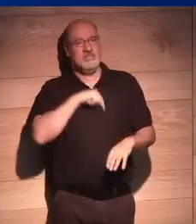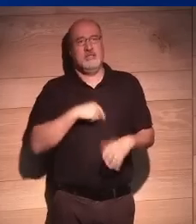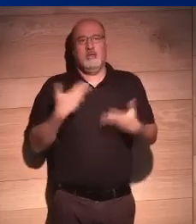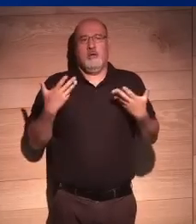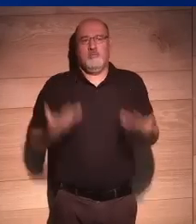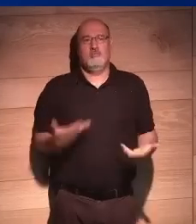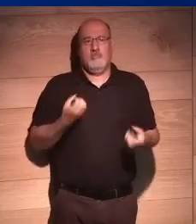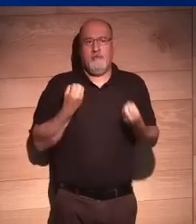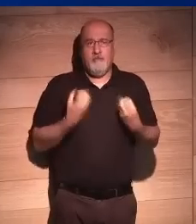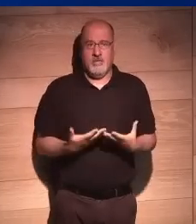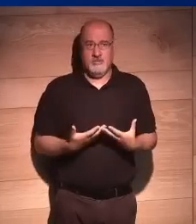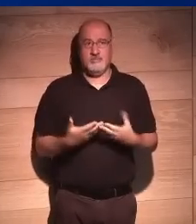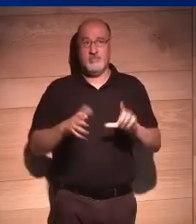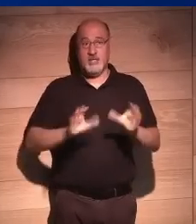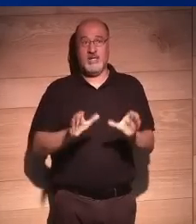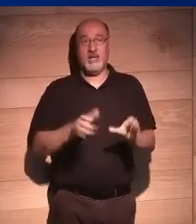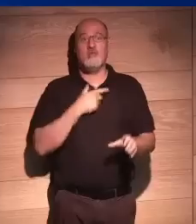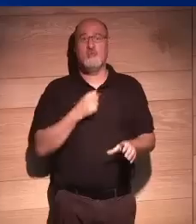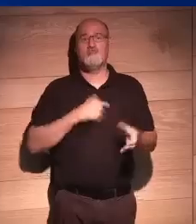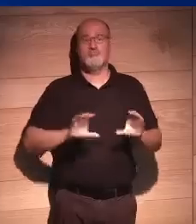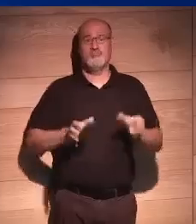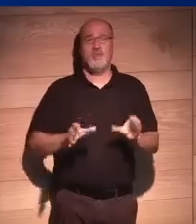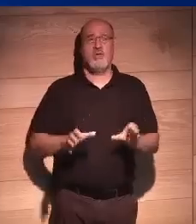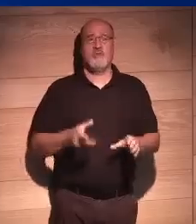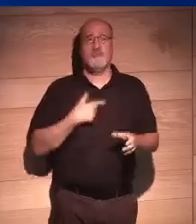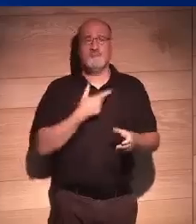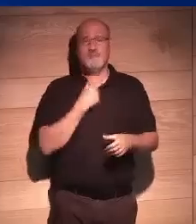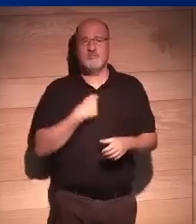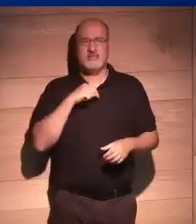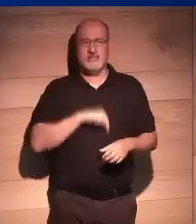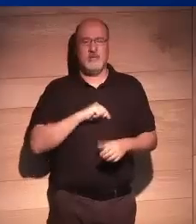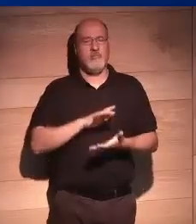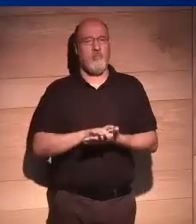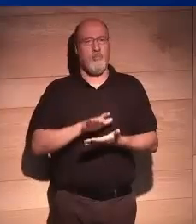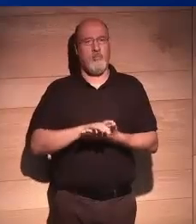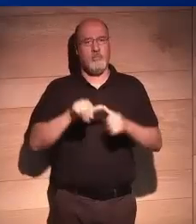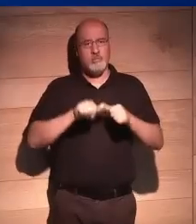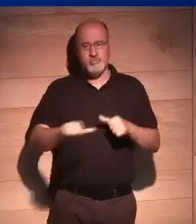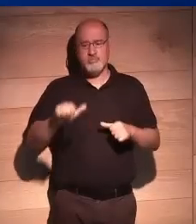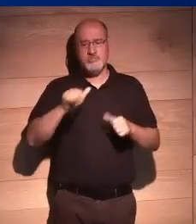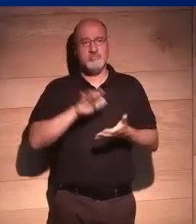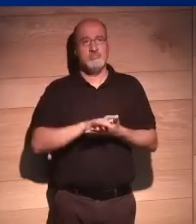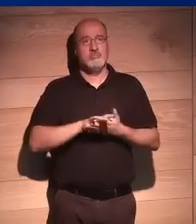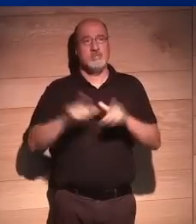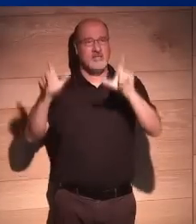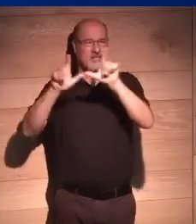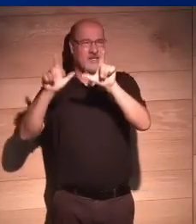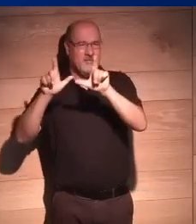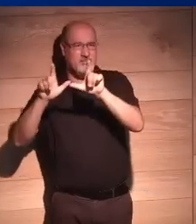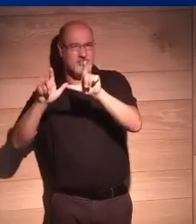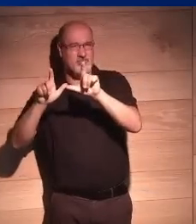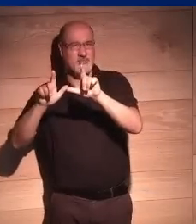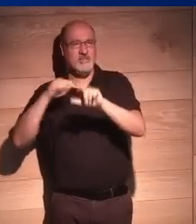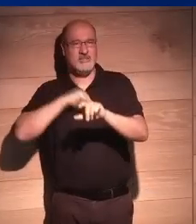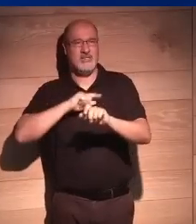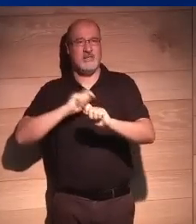bien. Y es verdad que a mí la radio me ha dado más siempre esa sensación de tranquilidad, que la tele a veces me ha